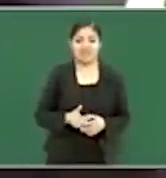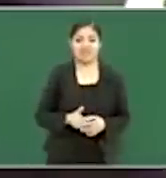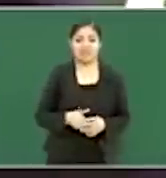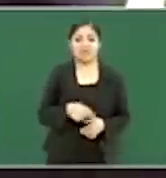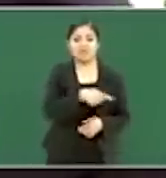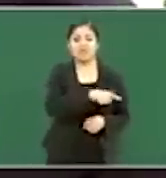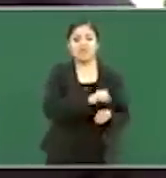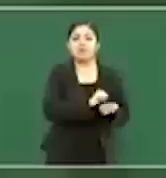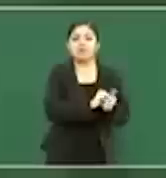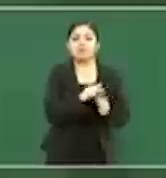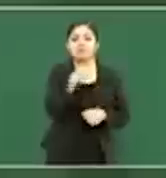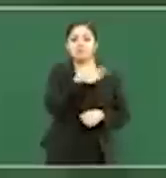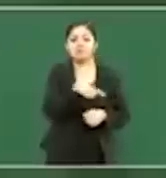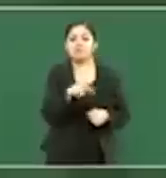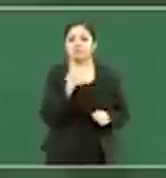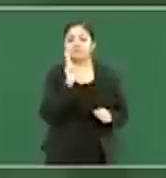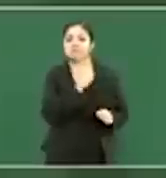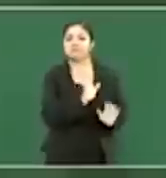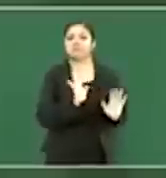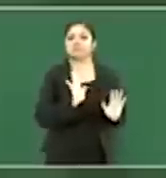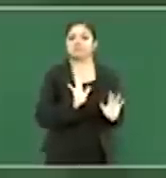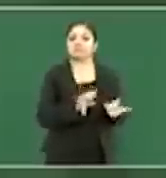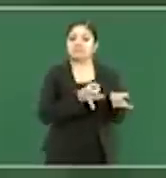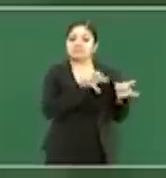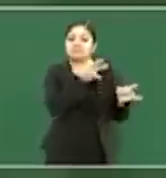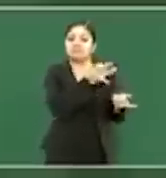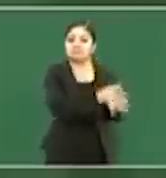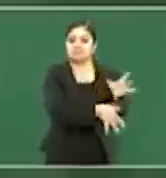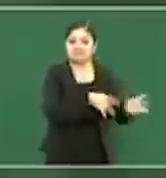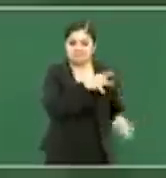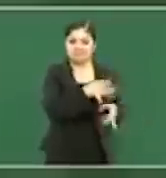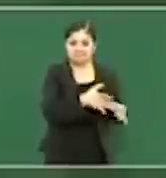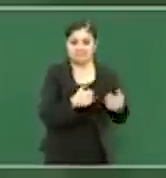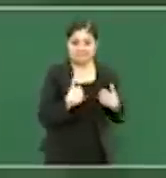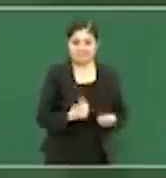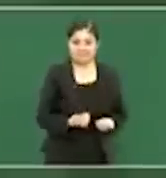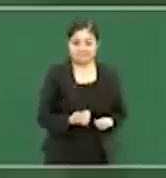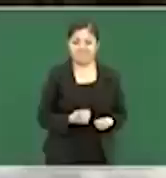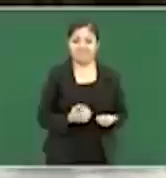se afecta él mismo y afecta al medio.